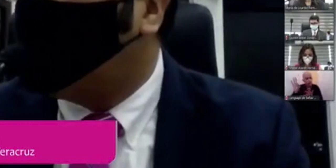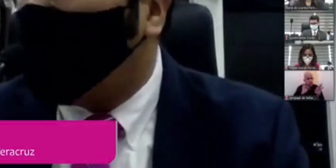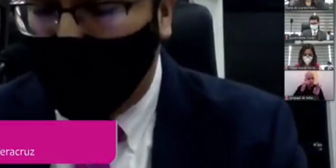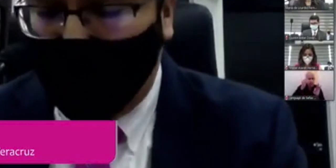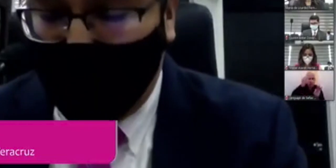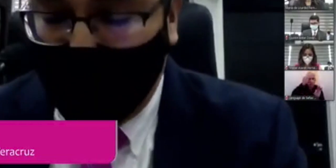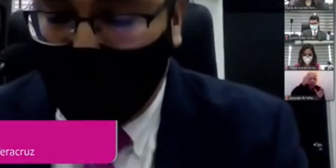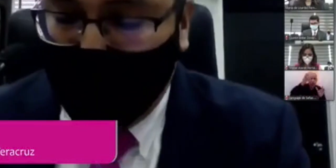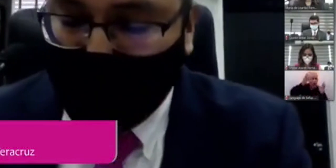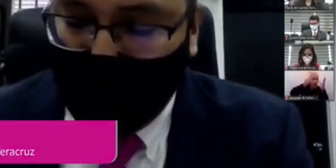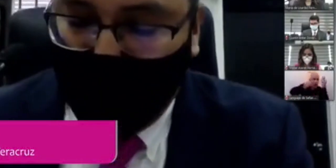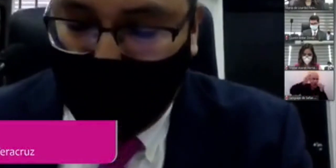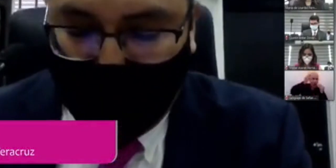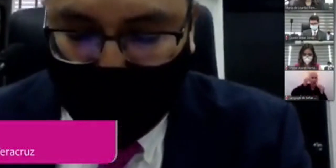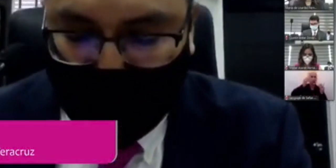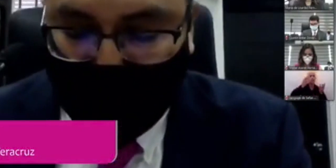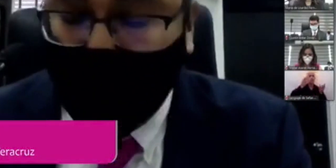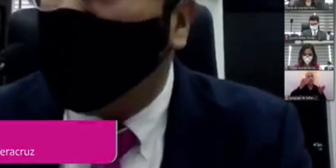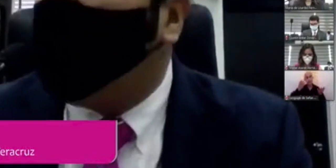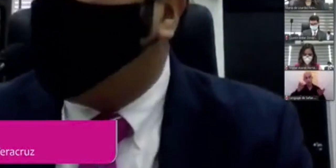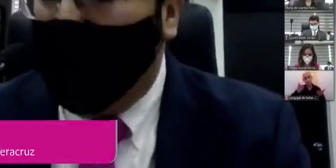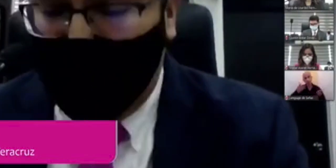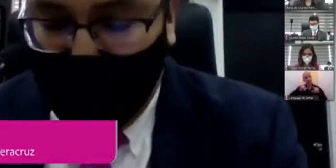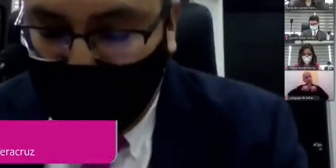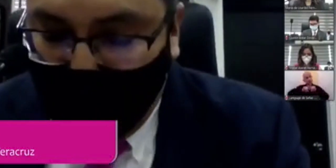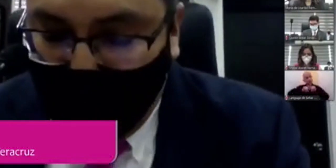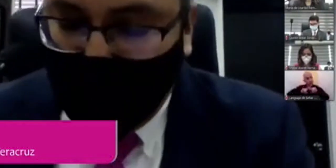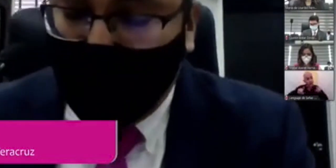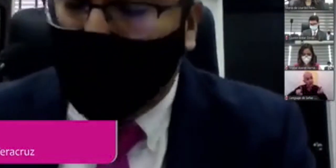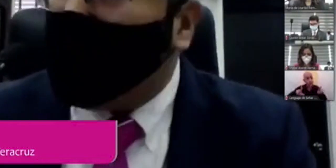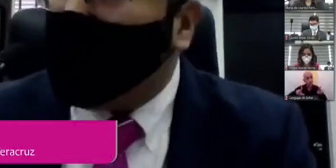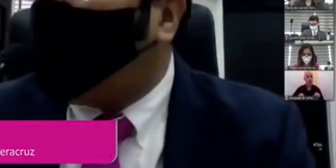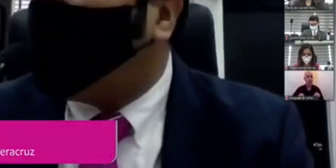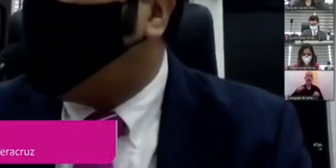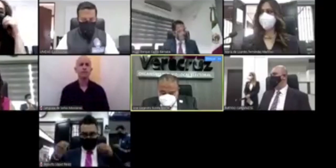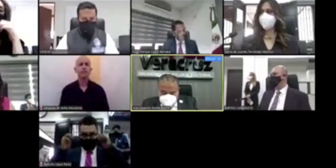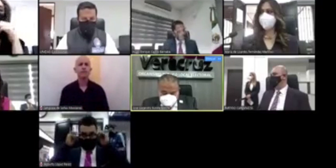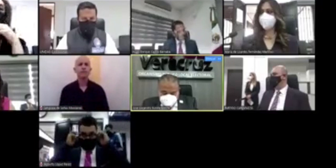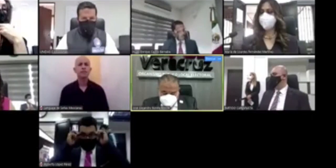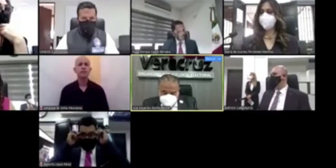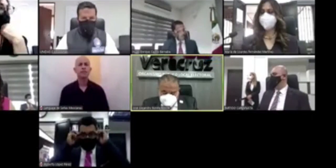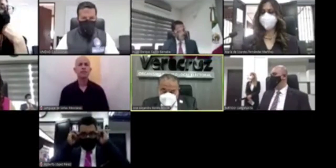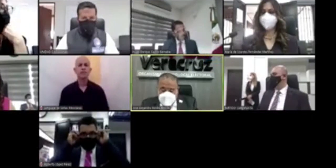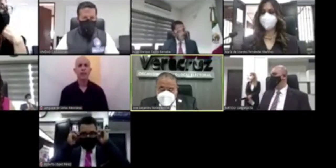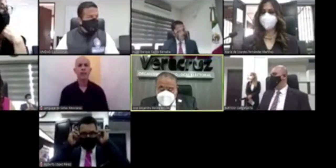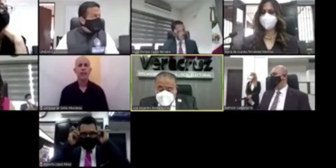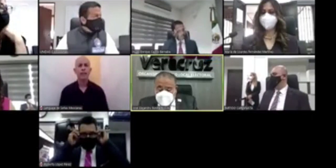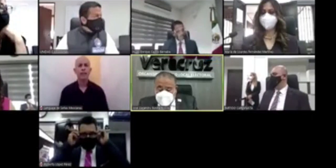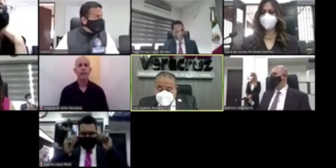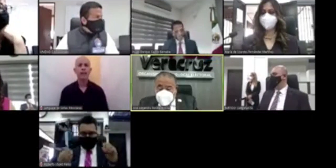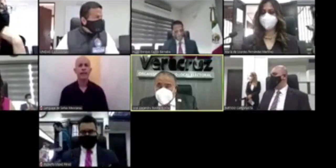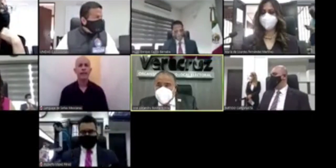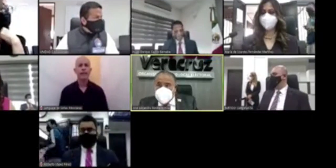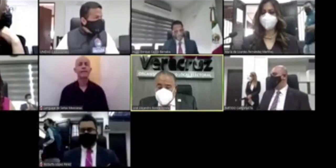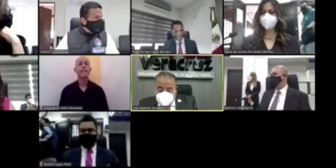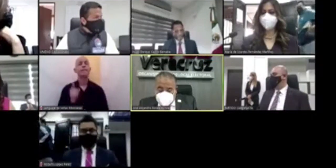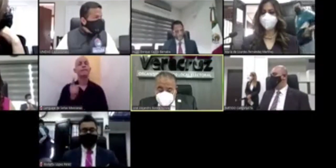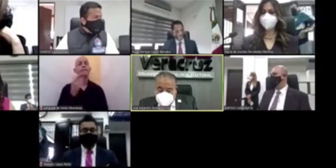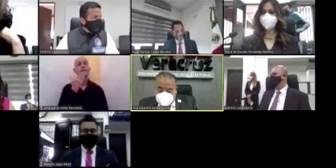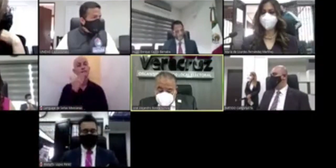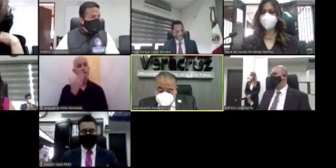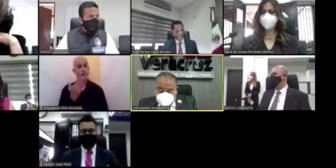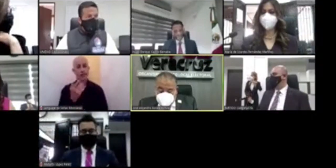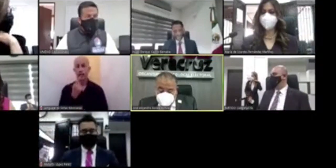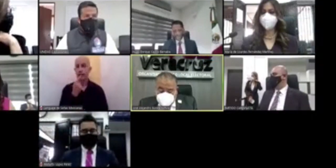de julio del próximo año habrán de elegir 1.104 cargos 30 diputaciones de mayoría relativa 20 de representación proporcional-